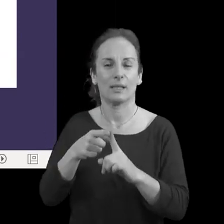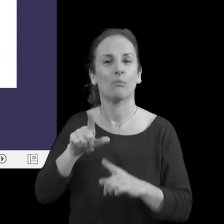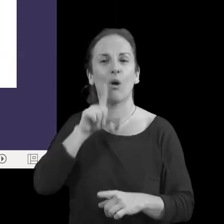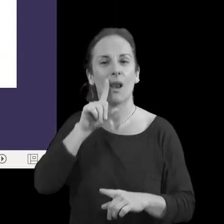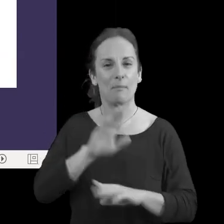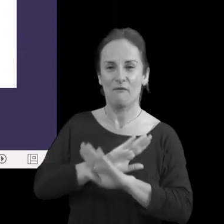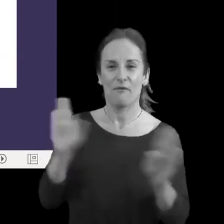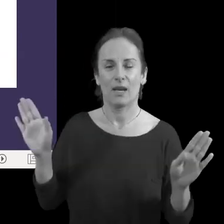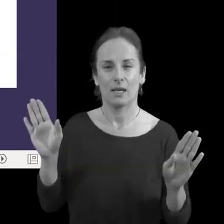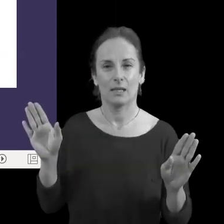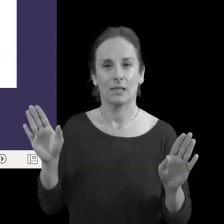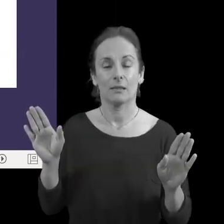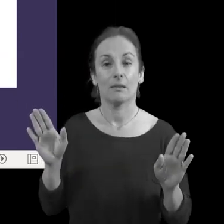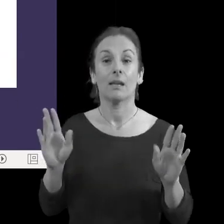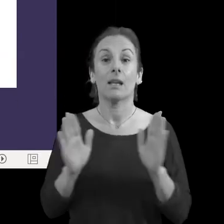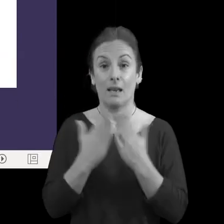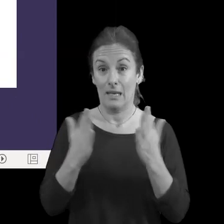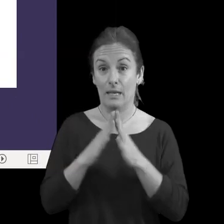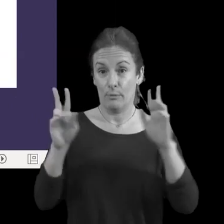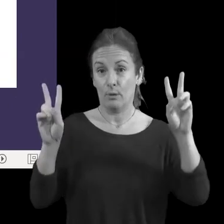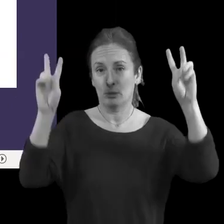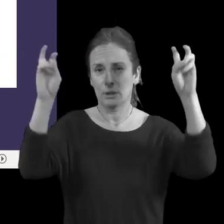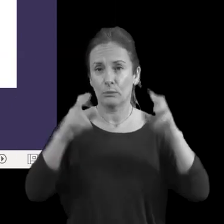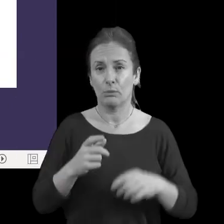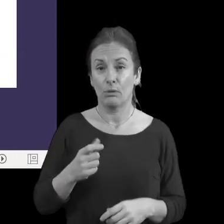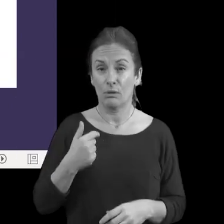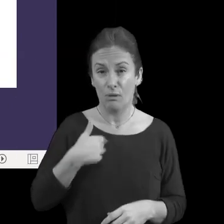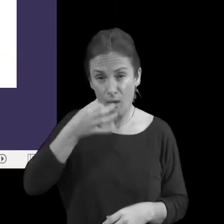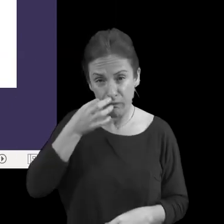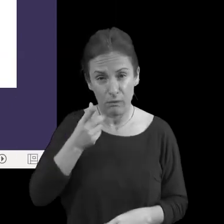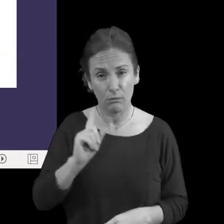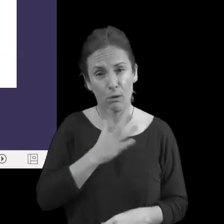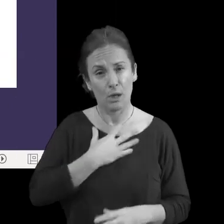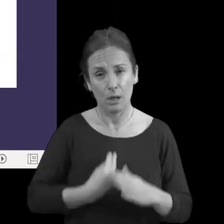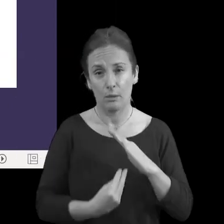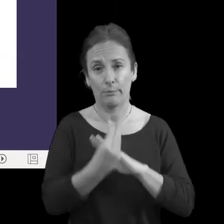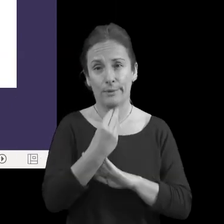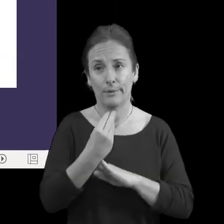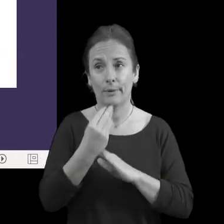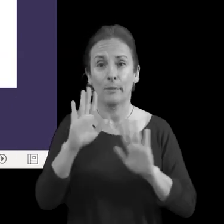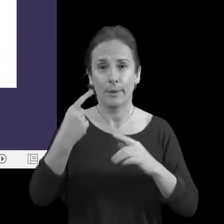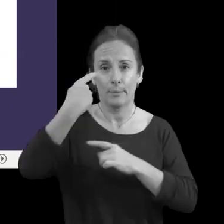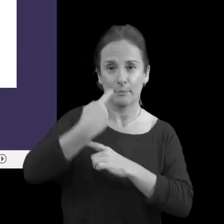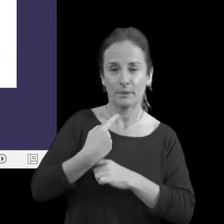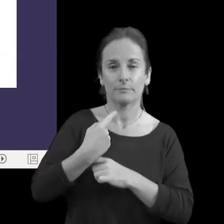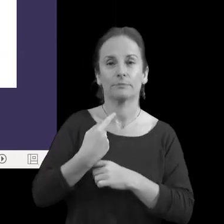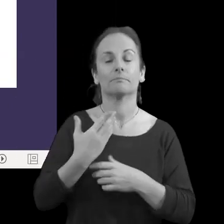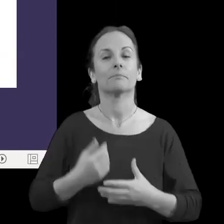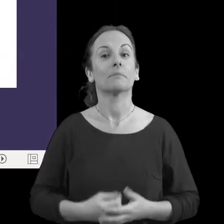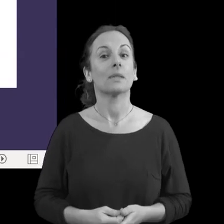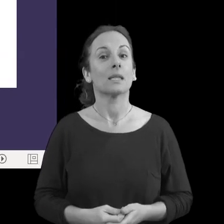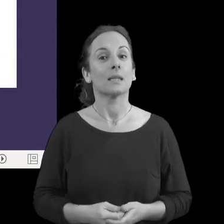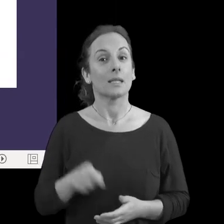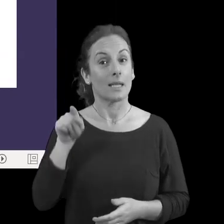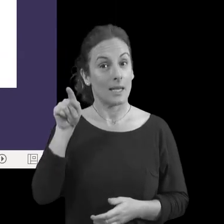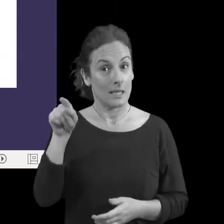Vidas forzadas de mujeres fuera de la norma, que acaba de salir, que ha publicado en Gales, de Trifonia Melibea Obono, ¿no? Fijaos que uno de los factores